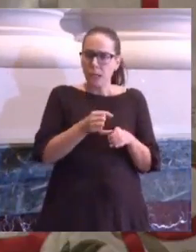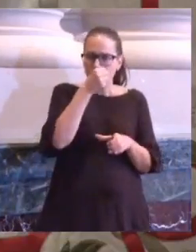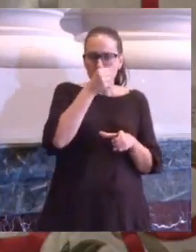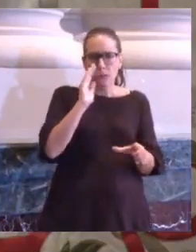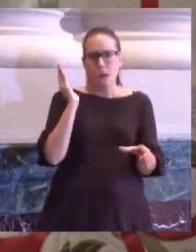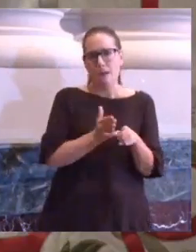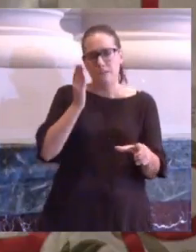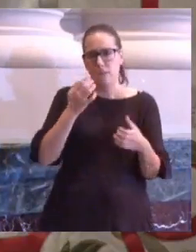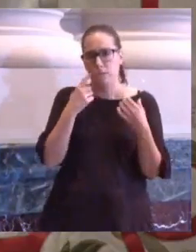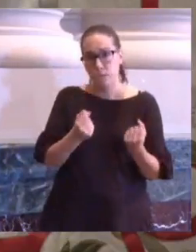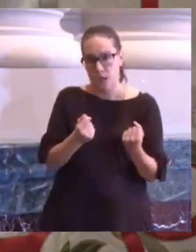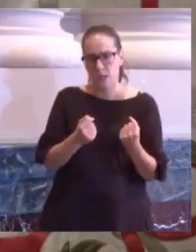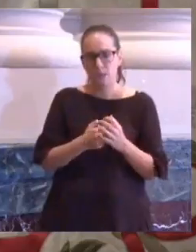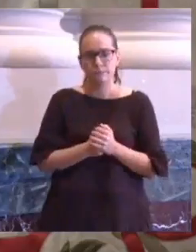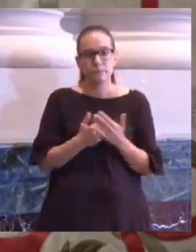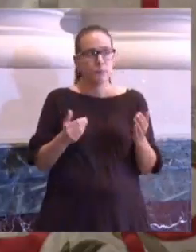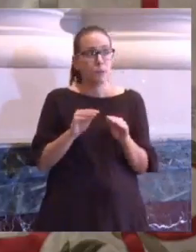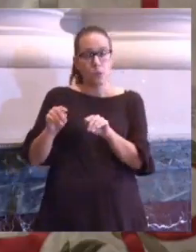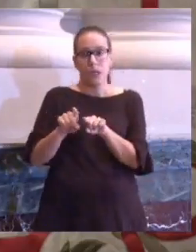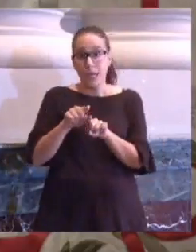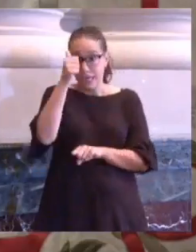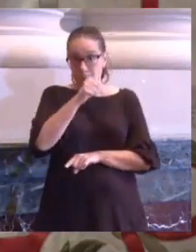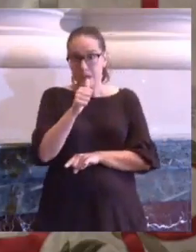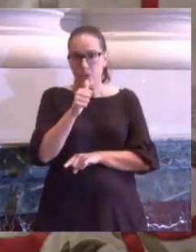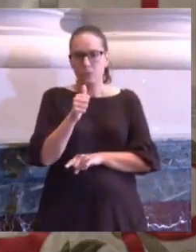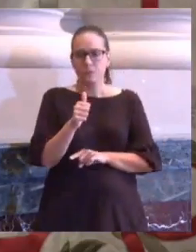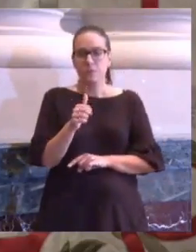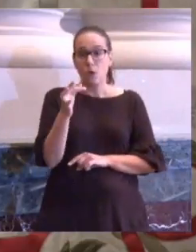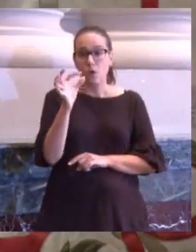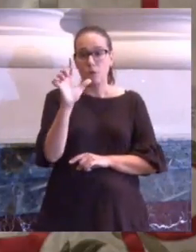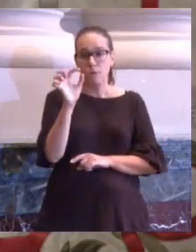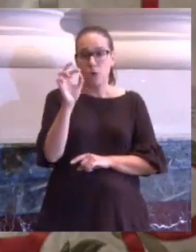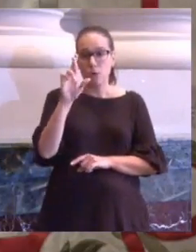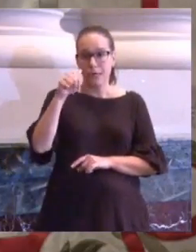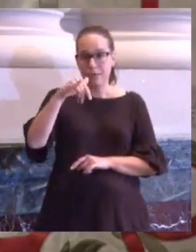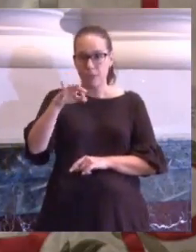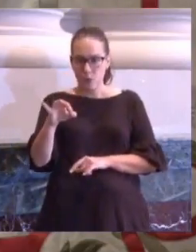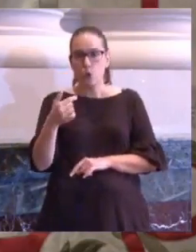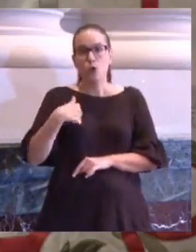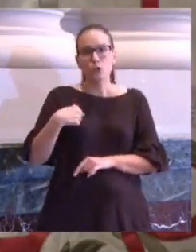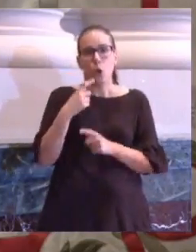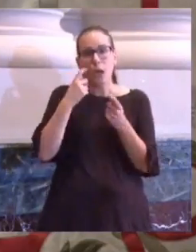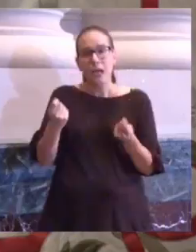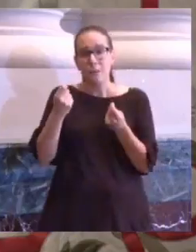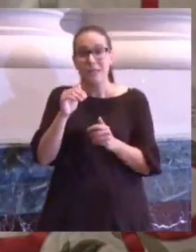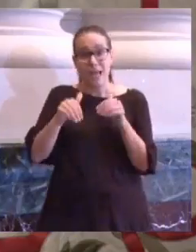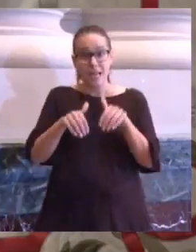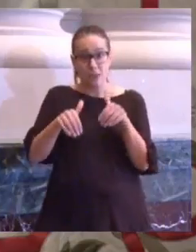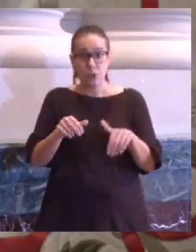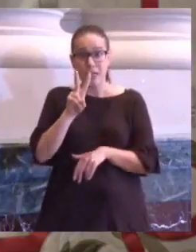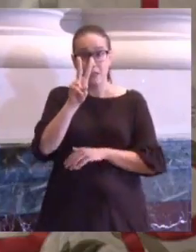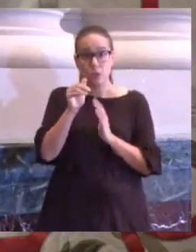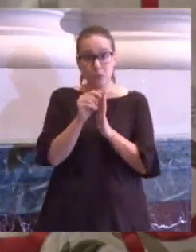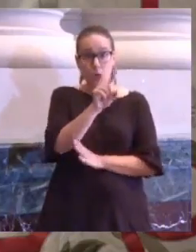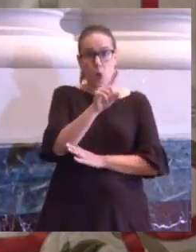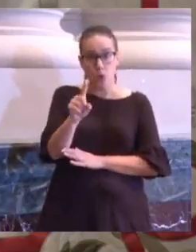cabalmente. Y a Florencio, a tu hermano, querida Sira, no solo estuve con él en su campaña electoral del año 2011 para la